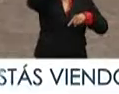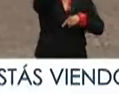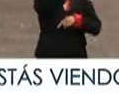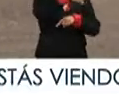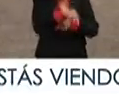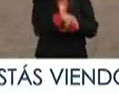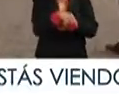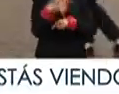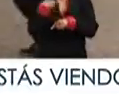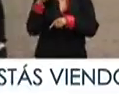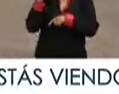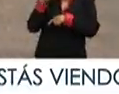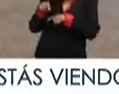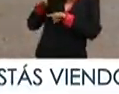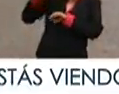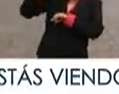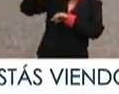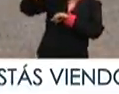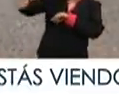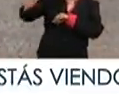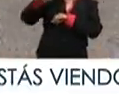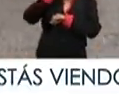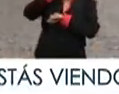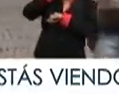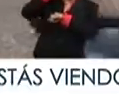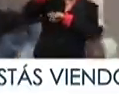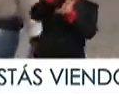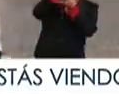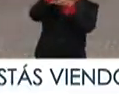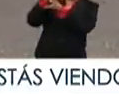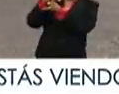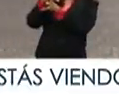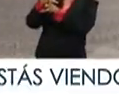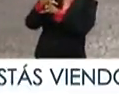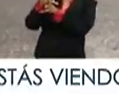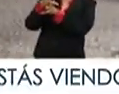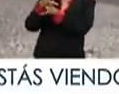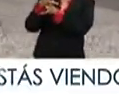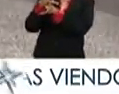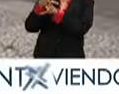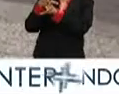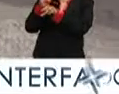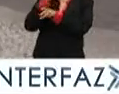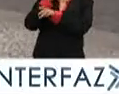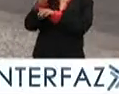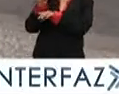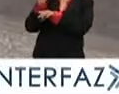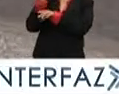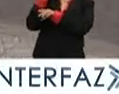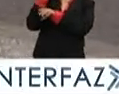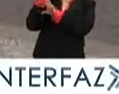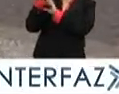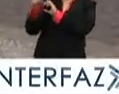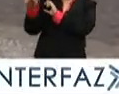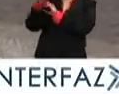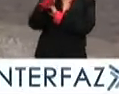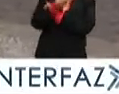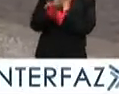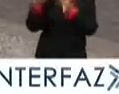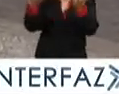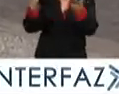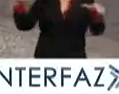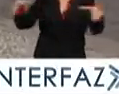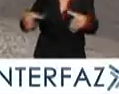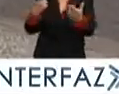sonaban, justo a donde estamos dirigiendo la cámara, a mis espaldas, como se puedan dar cuenta en el mismo eje, se estaba